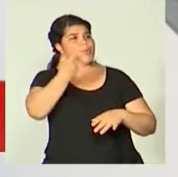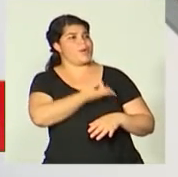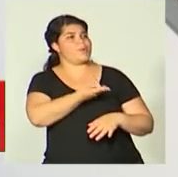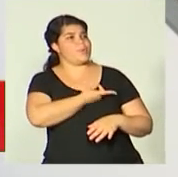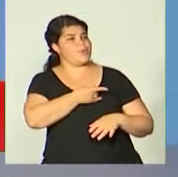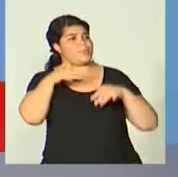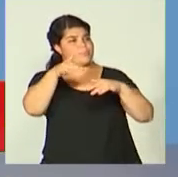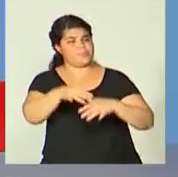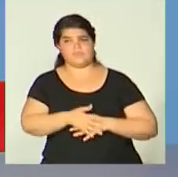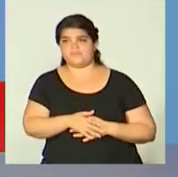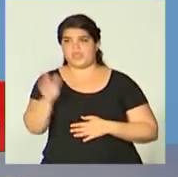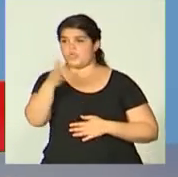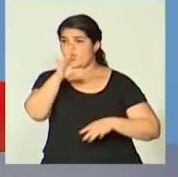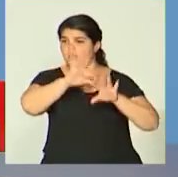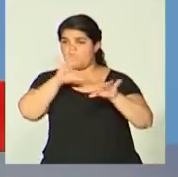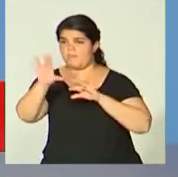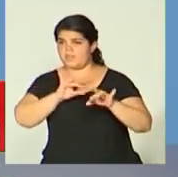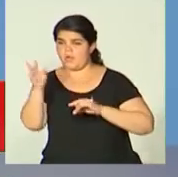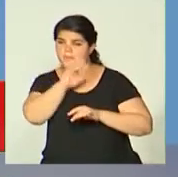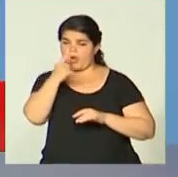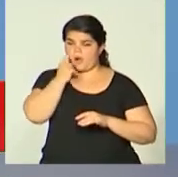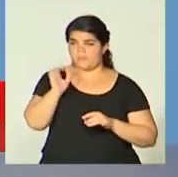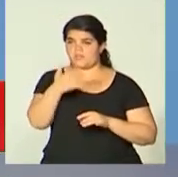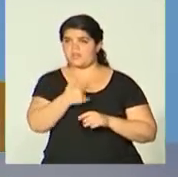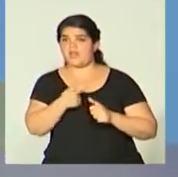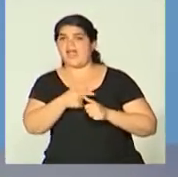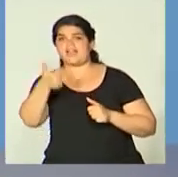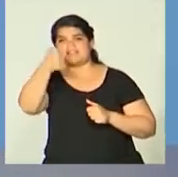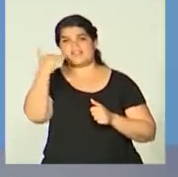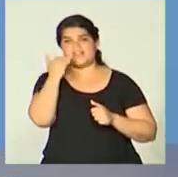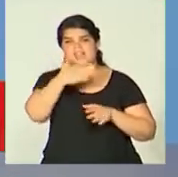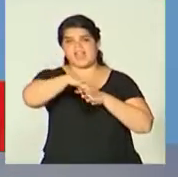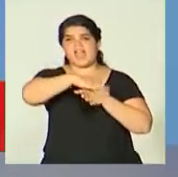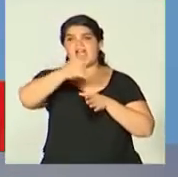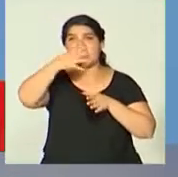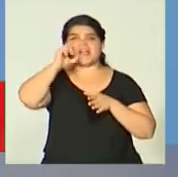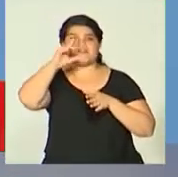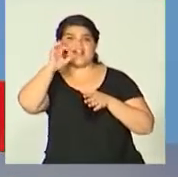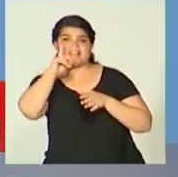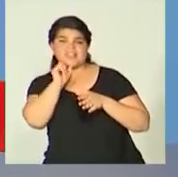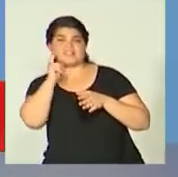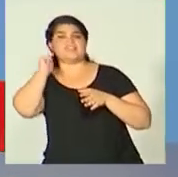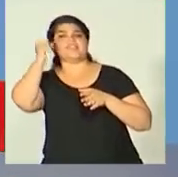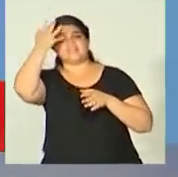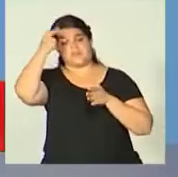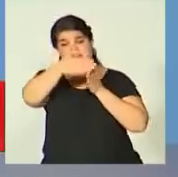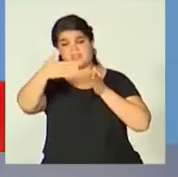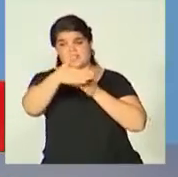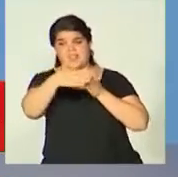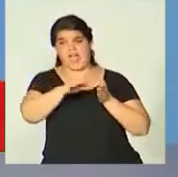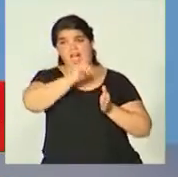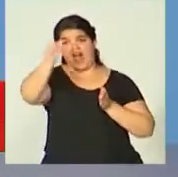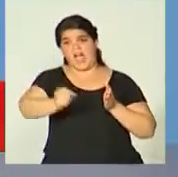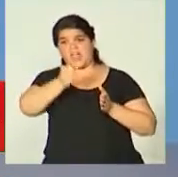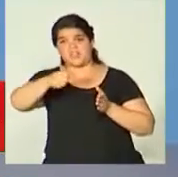van a estar pasando y mitad hicimos todos y todas a las 18 horas en garibaldi san martín este marchamos hasta el poder